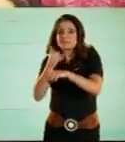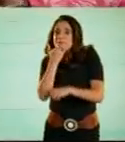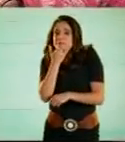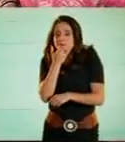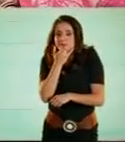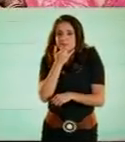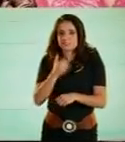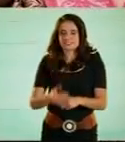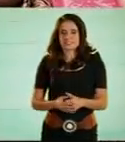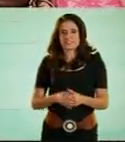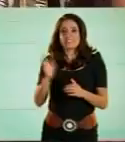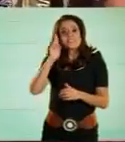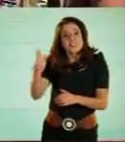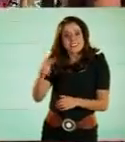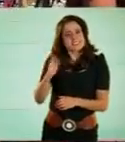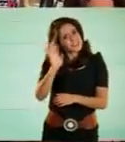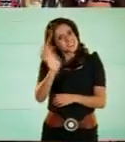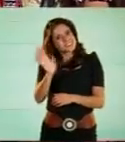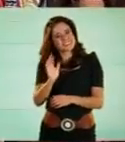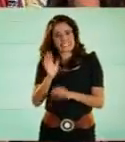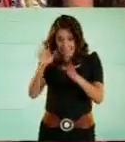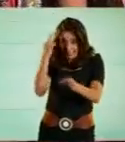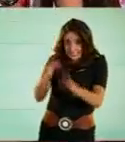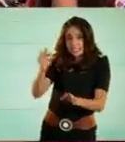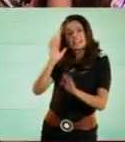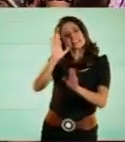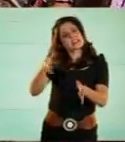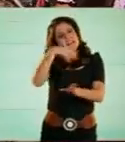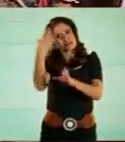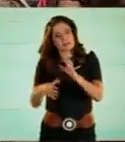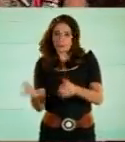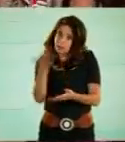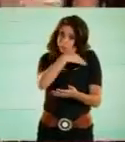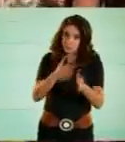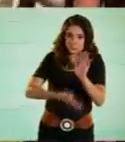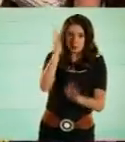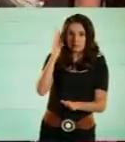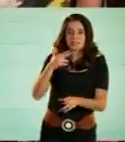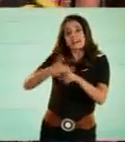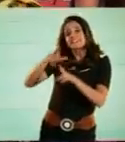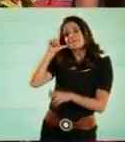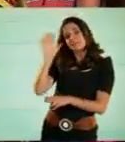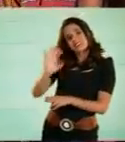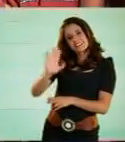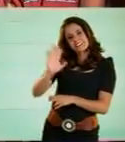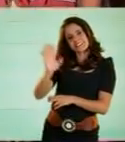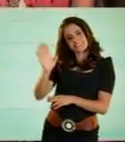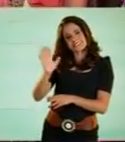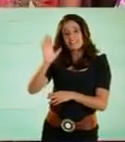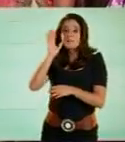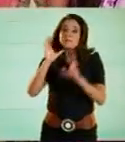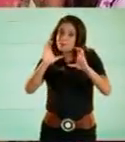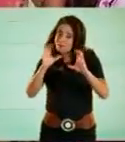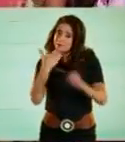Perdón, con permiso. Hola. Hola. ¿Lista? Sí, ya acabamos. Vámonos. Bueno, hasta mañana. Hasta Adiós. Mañana. Bye. Que